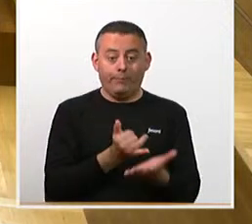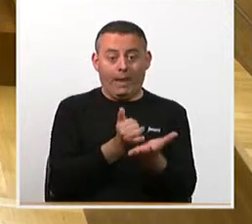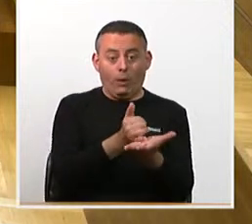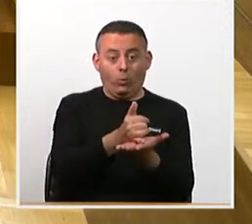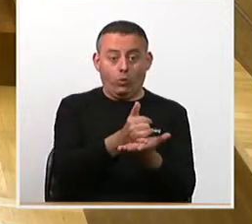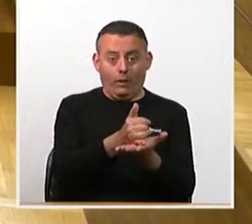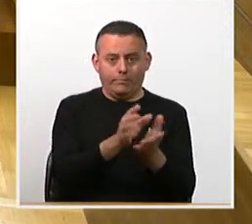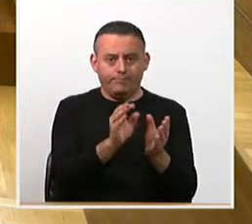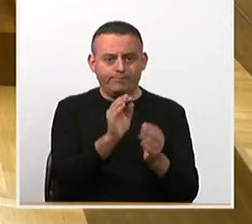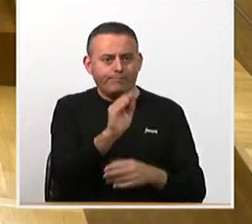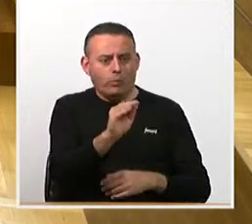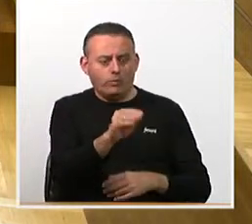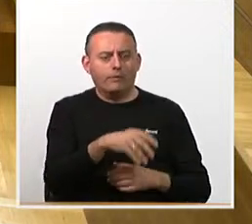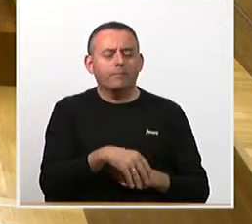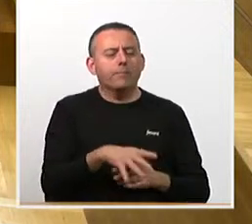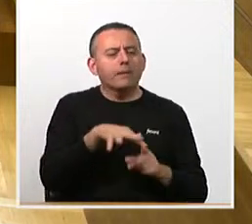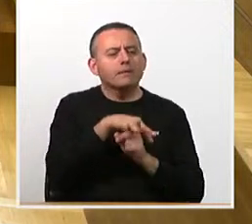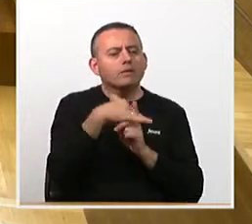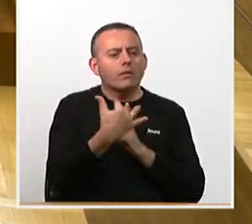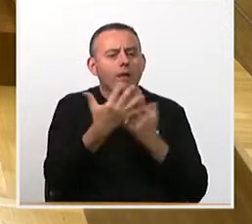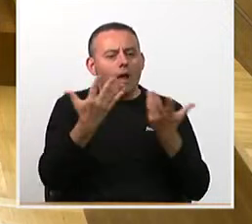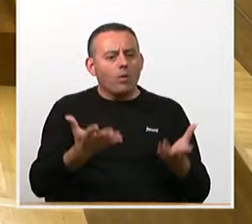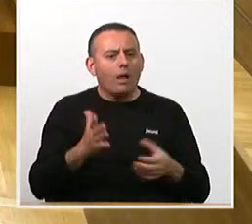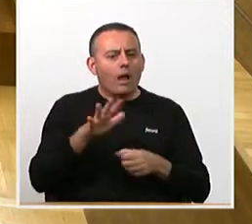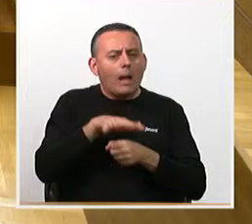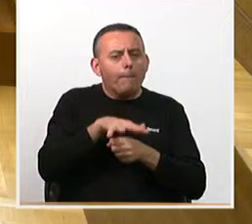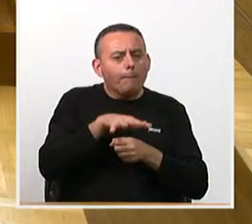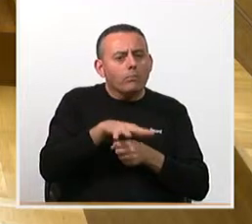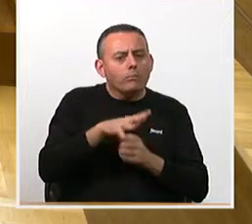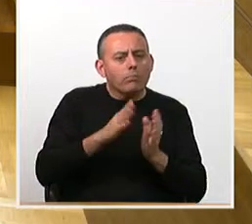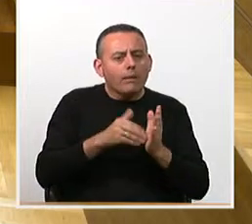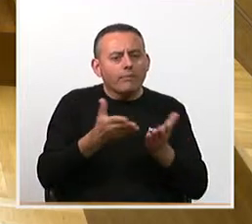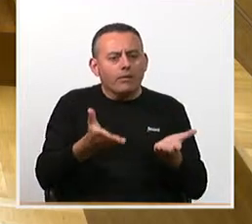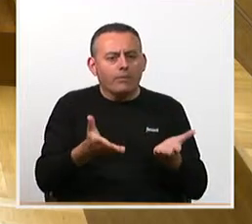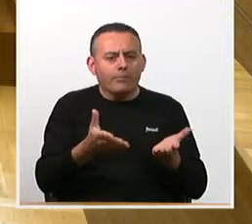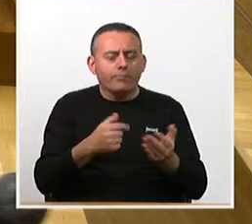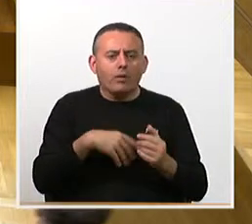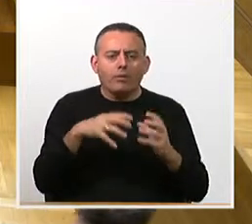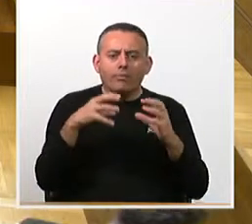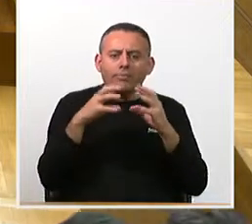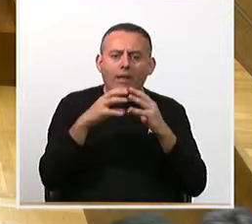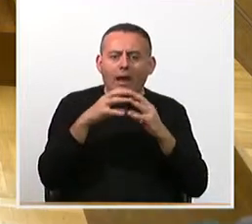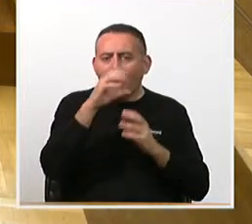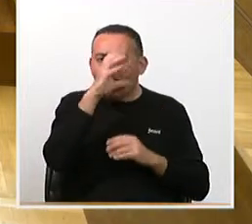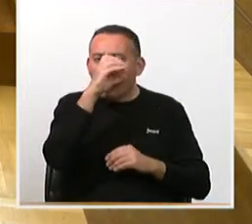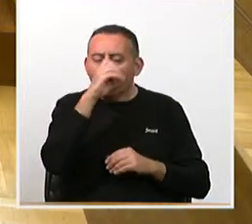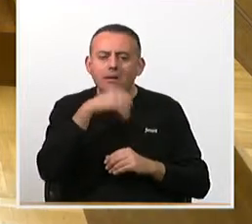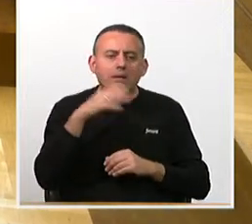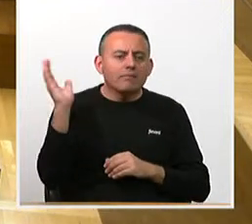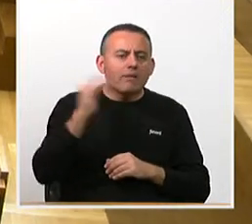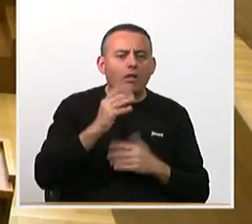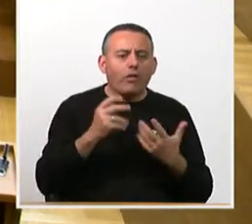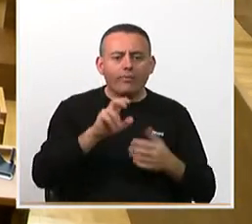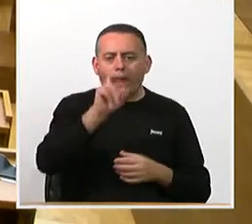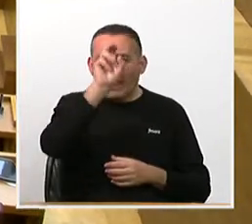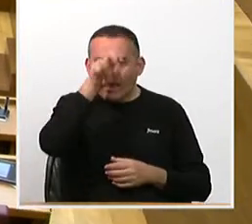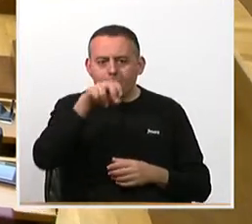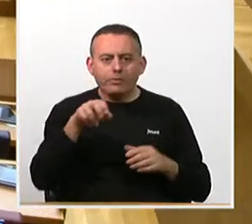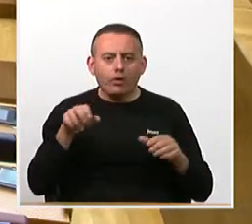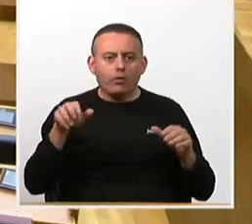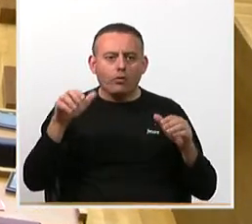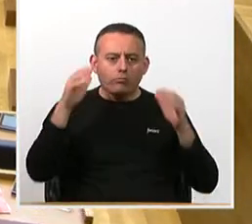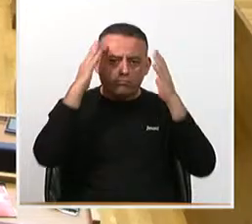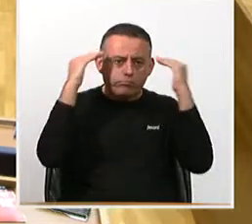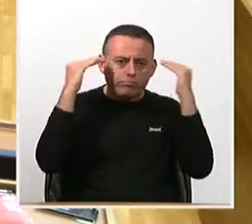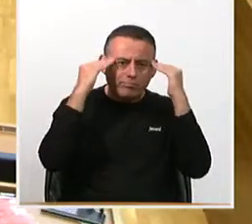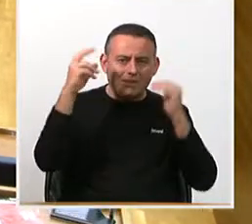sobre la situación que está el c Valencia en rela a laada de tonches provin de Chip en una situa de competencia